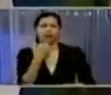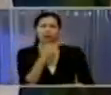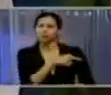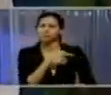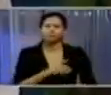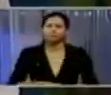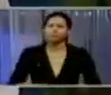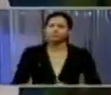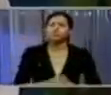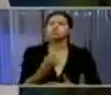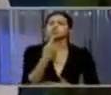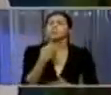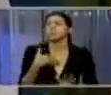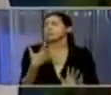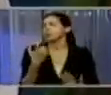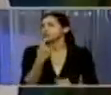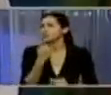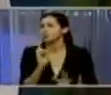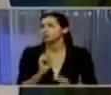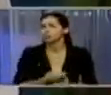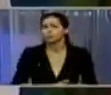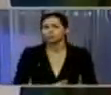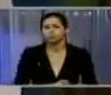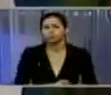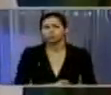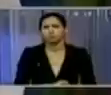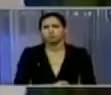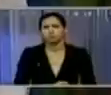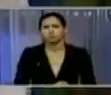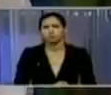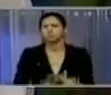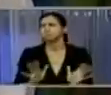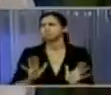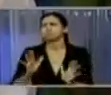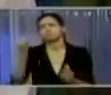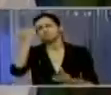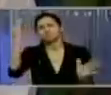Es como que yo digo, no sé, no se me ocurre algo